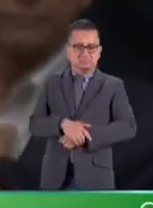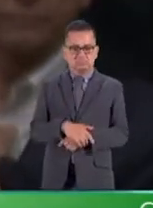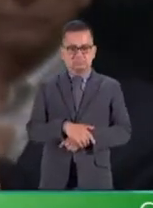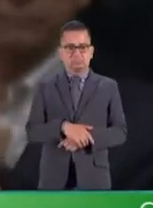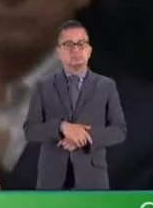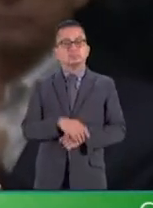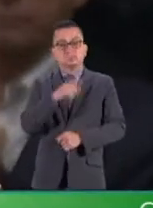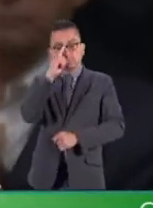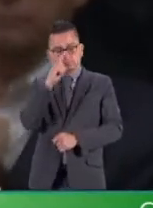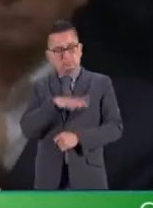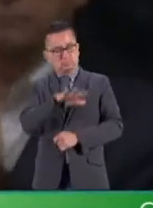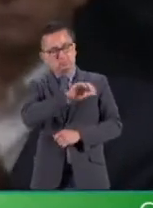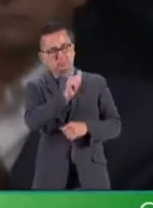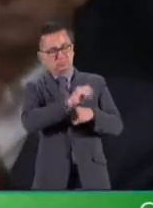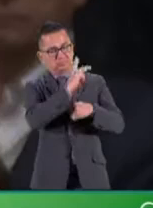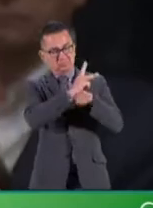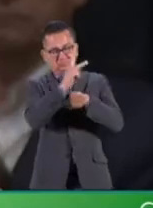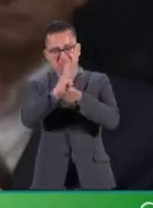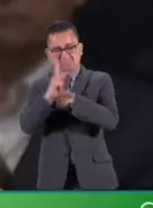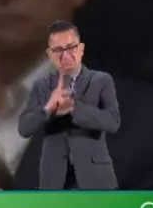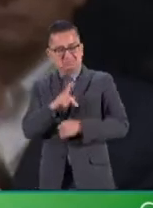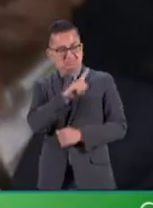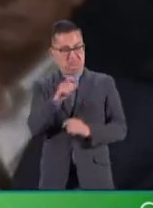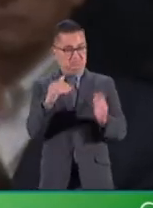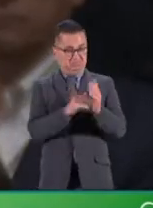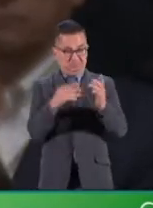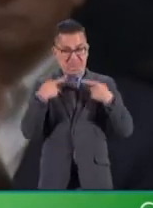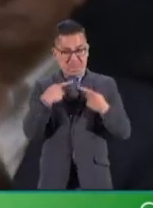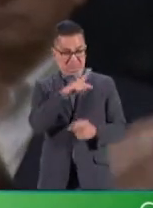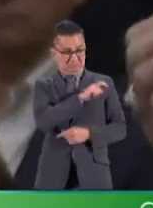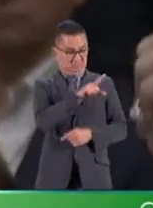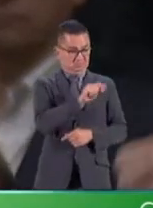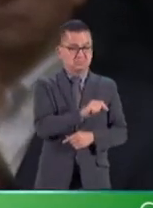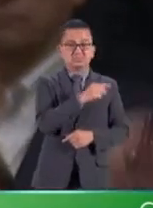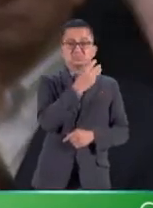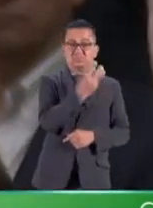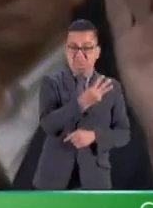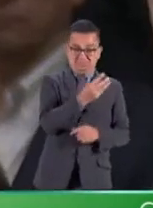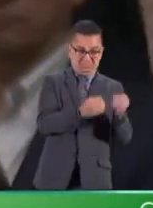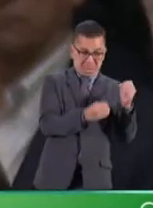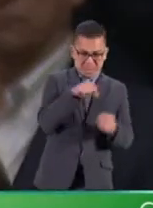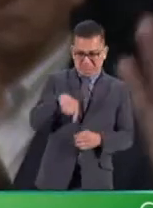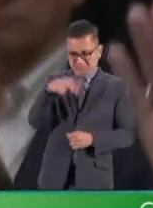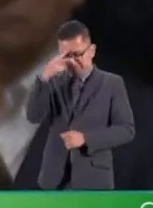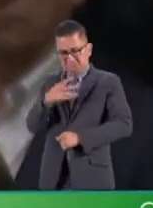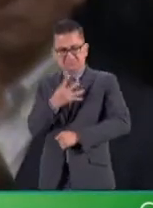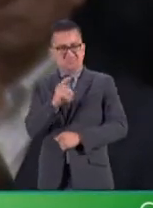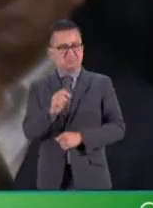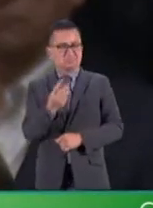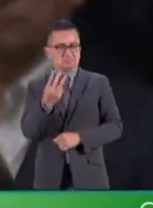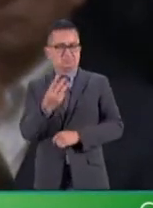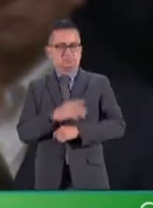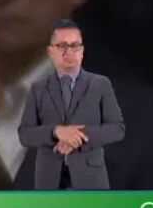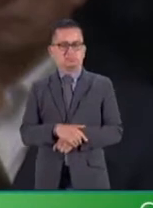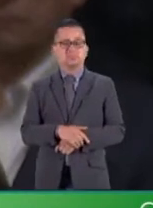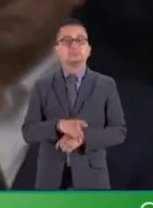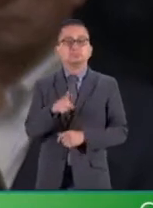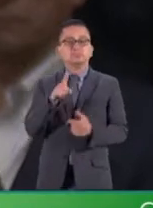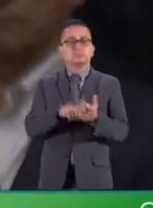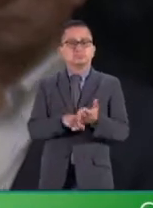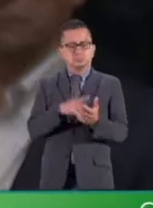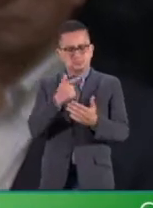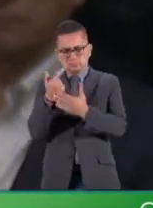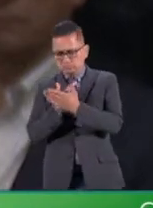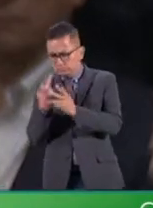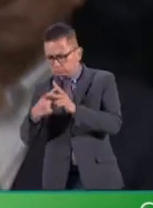por 100.000 habitantes, México tiene 4.3. Por ello, este fondo tendrá un presupuesto garantizado del presupuesto de egresos